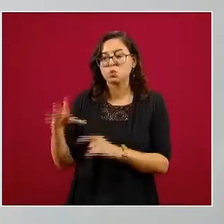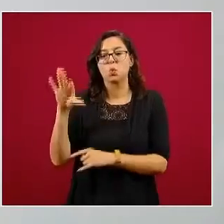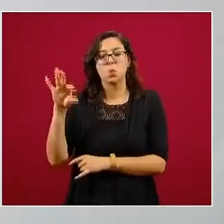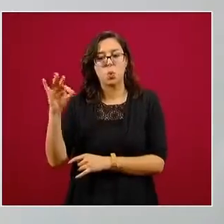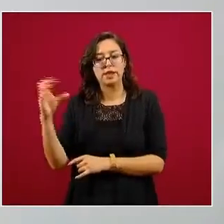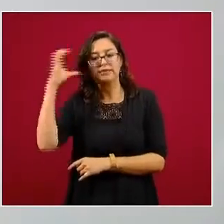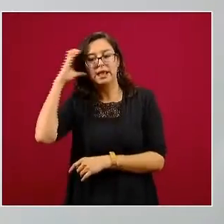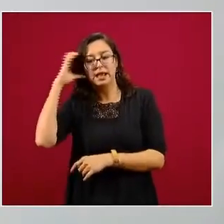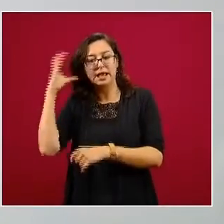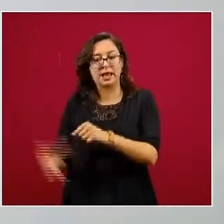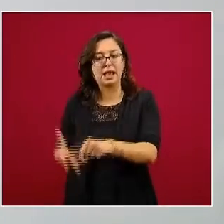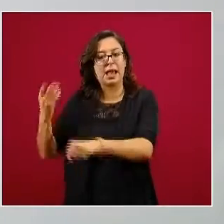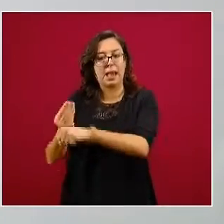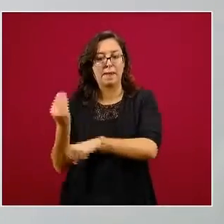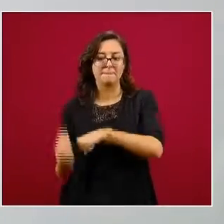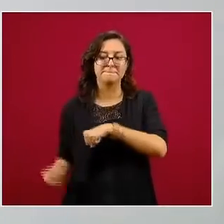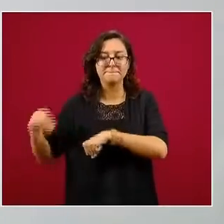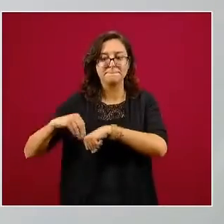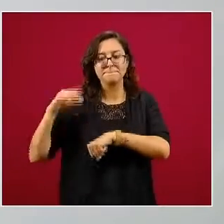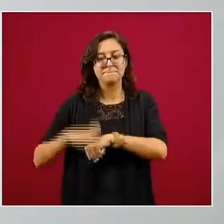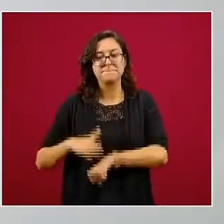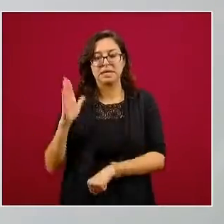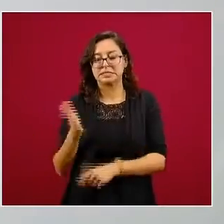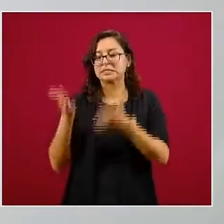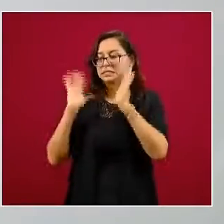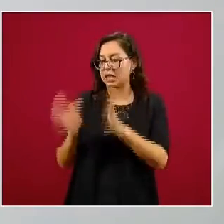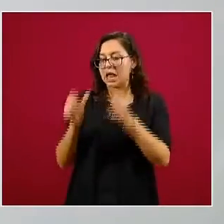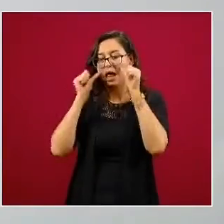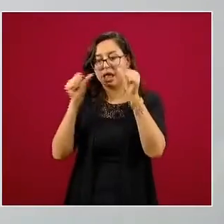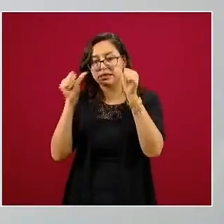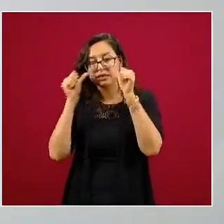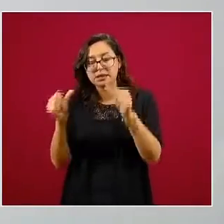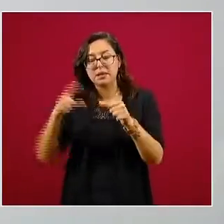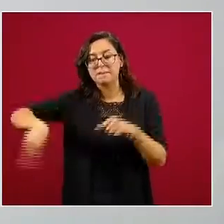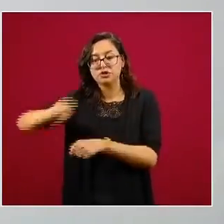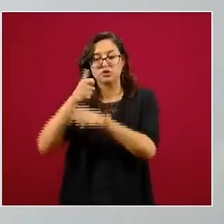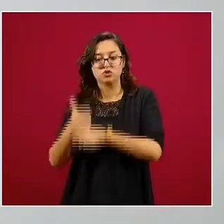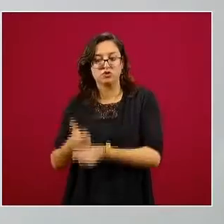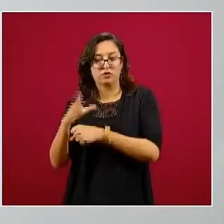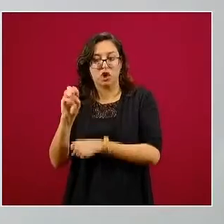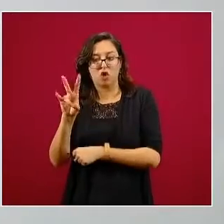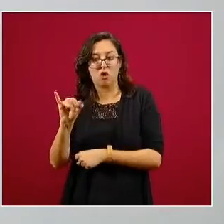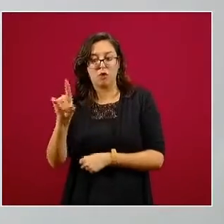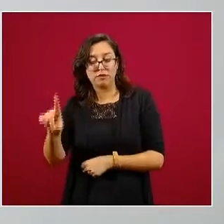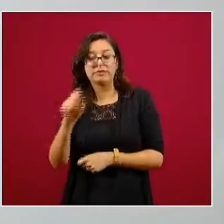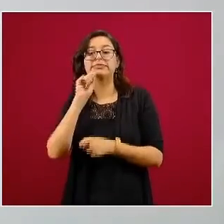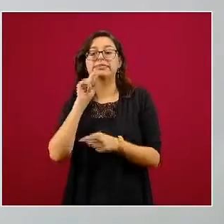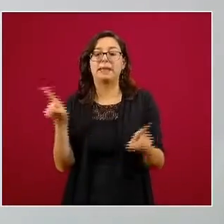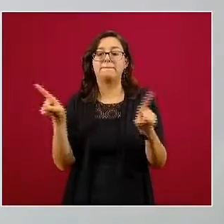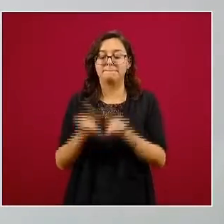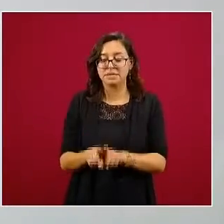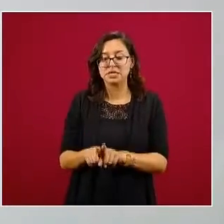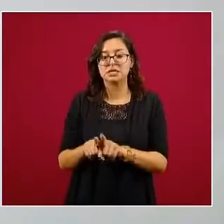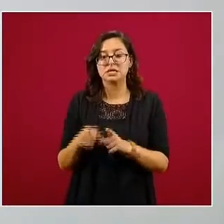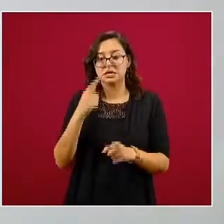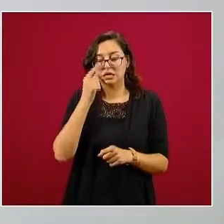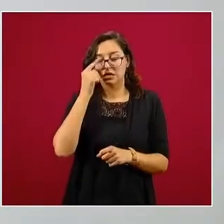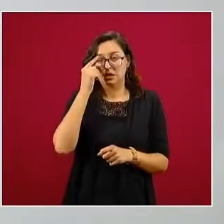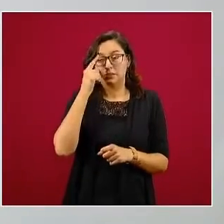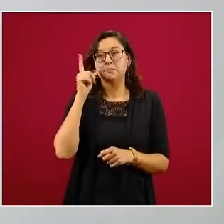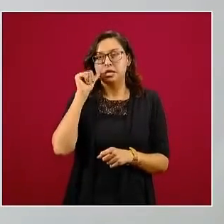es justamente el fenómeno que vemos en muchas entidades y que veremos en Puebla también. Disminuye, necesitamos